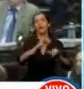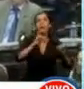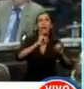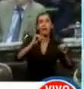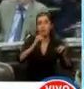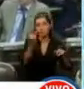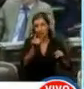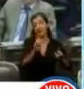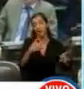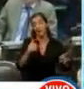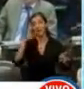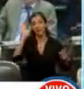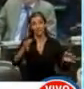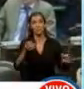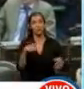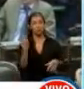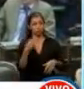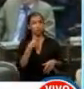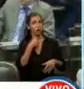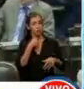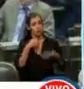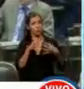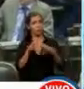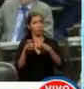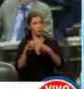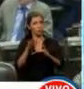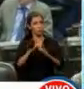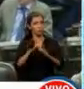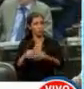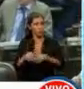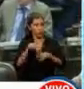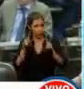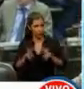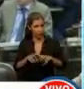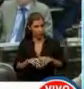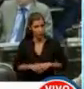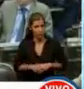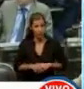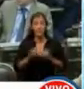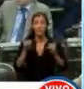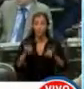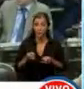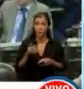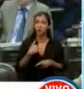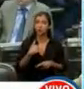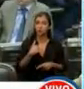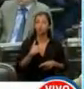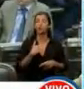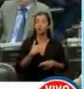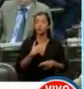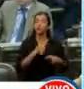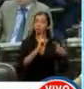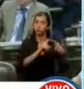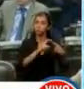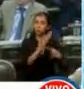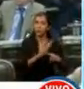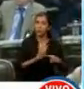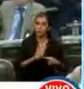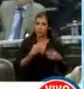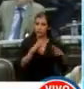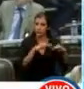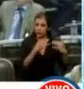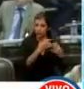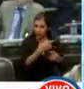No obstante eso, me comuniqué con el presidente de la Cámara, no estoy rompiendo ningún tipo de infidencia, y